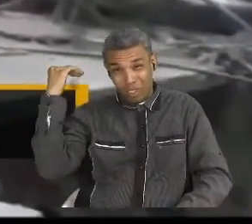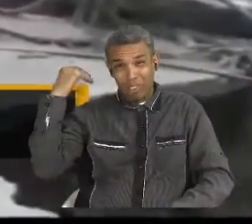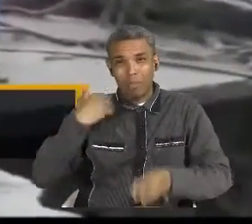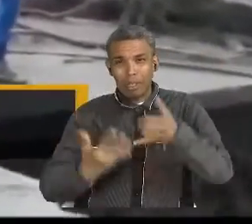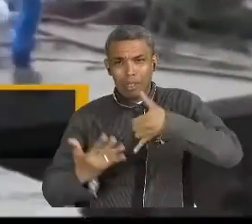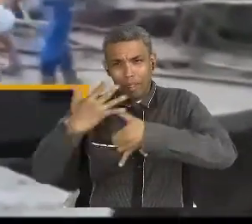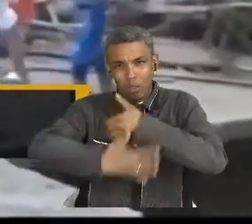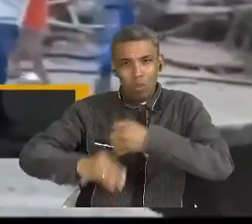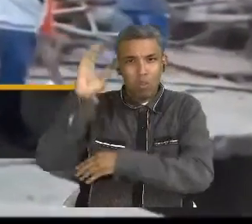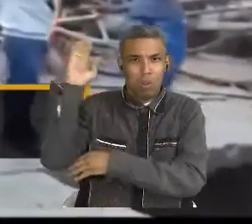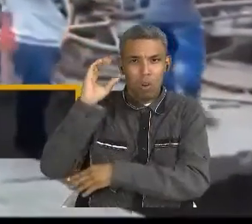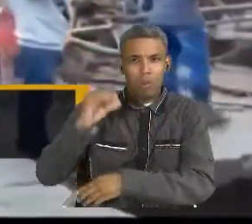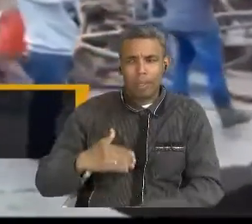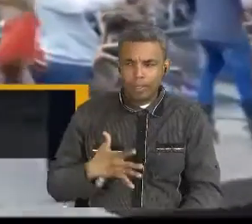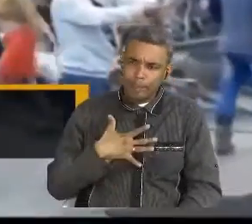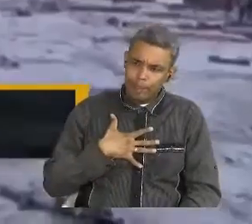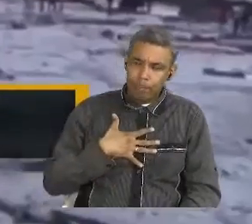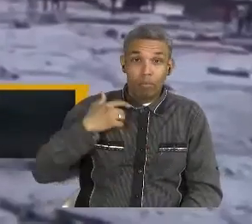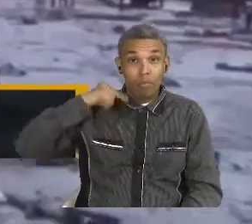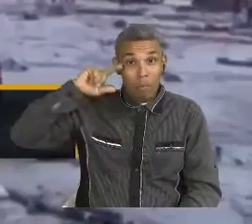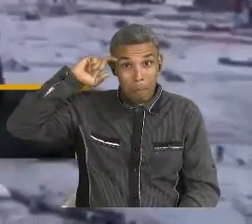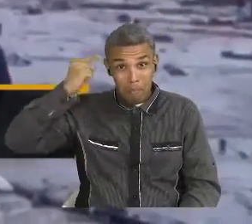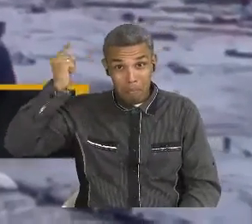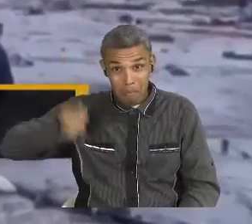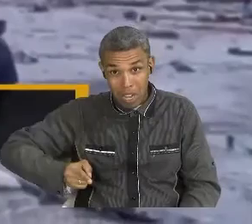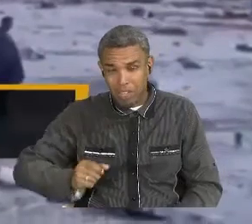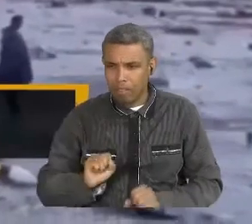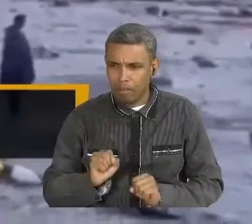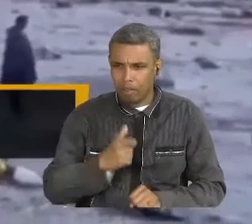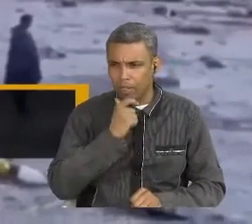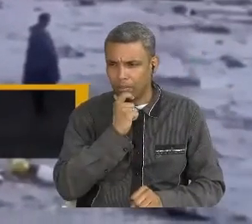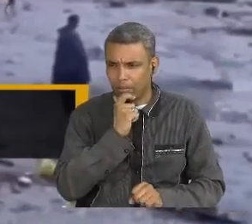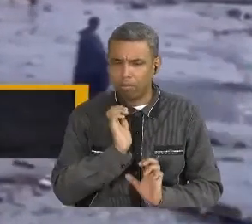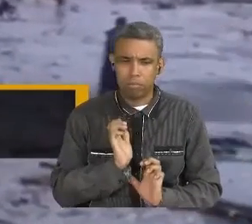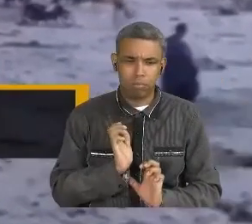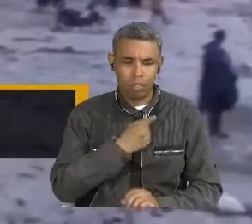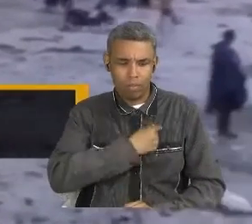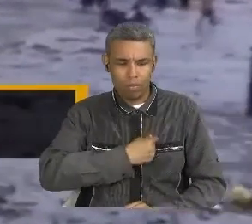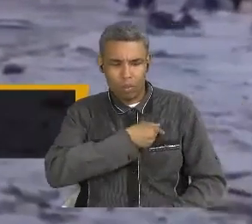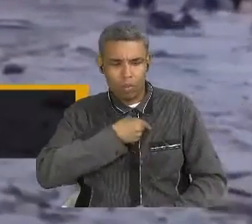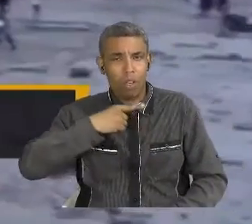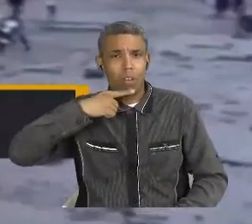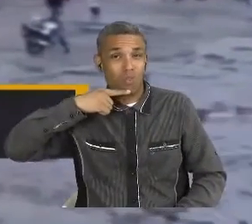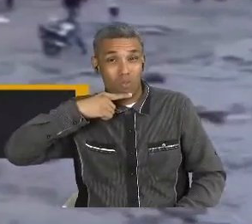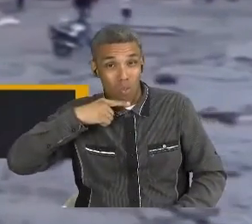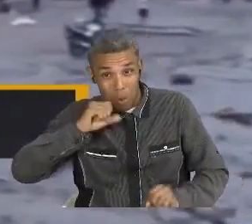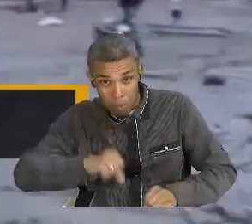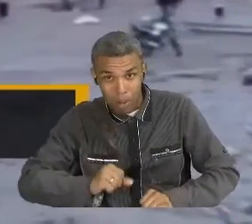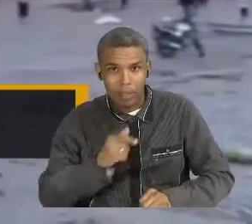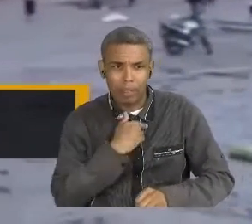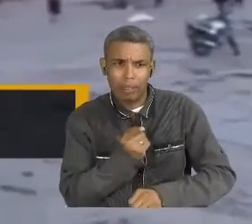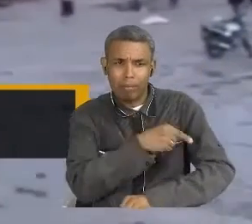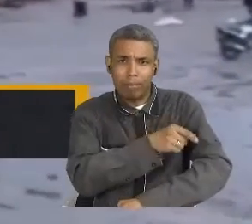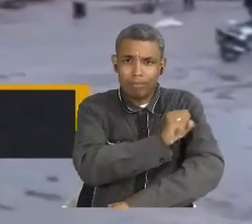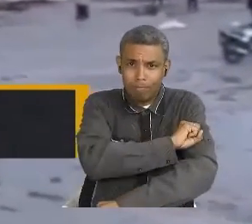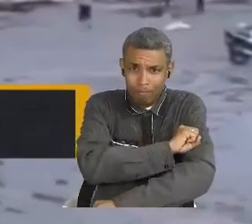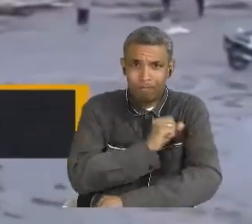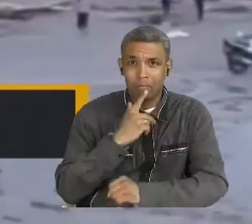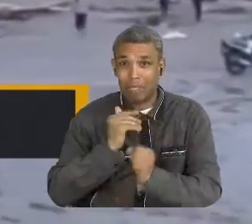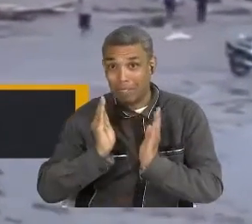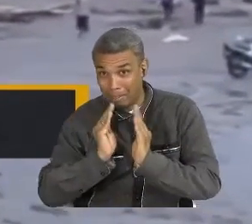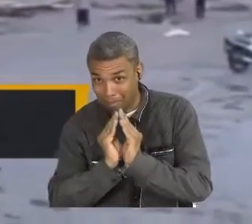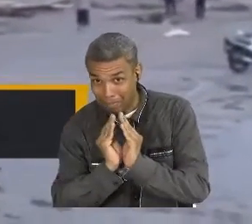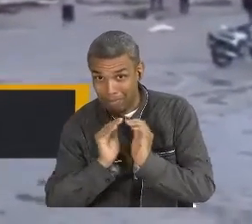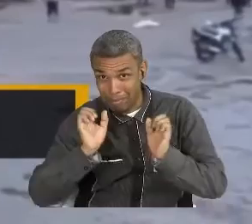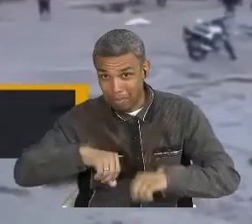colombianos, el Gobierno Nacional decidió abrir centros de donaciones en especie en sedes de la Cruz Roja, la Defensa Civil, el Instituto Colombiano de Bienestar Familiar